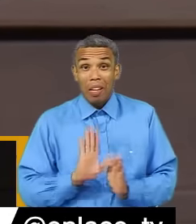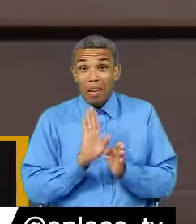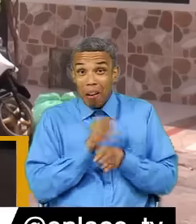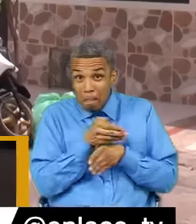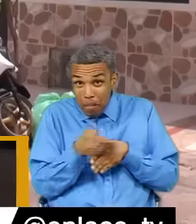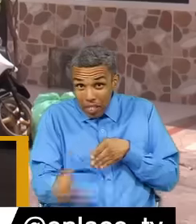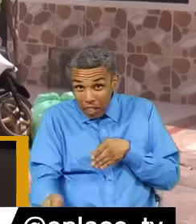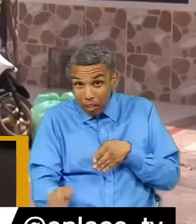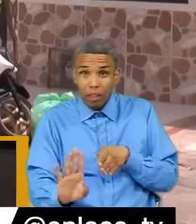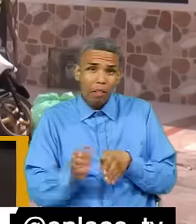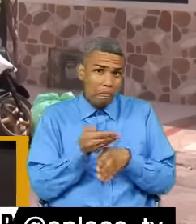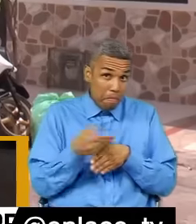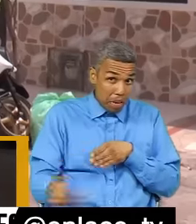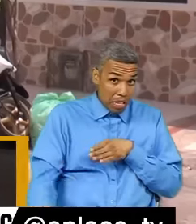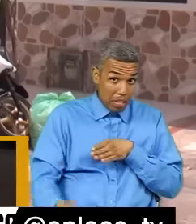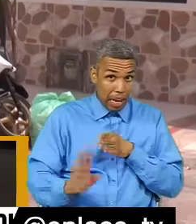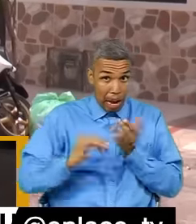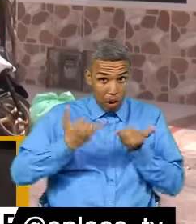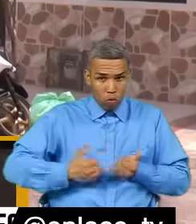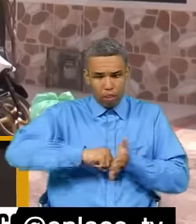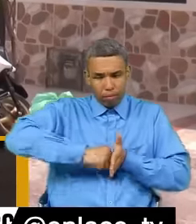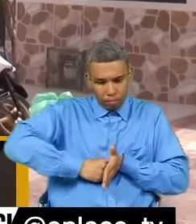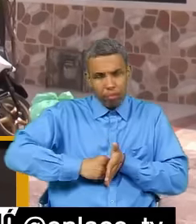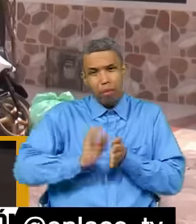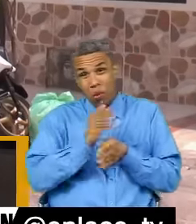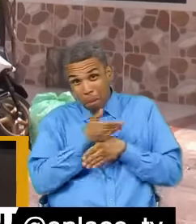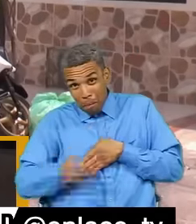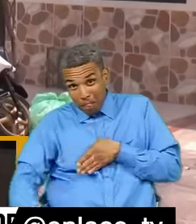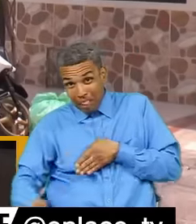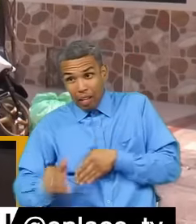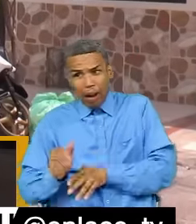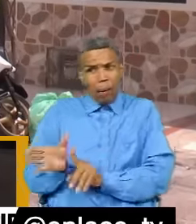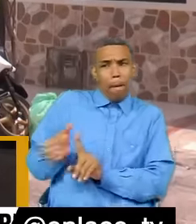por supuesto estaremos al tanto de esta situación,